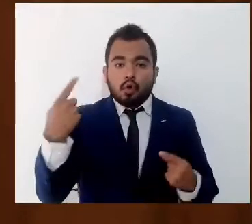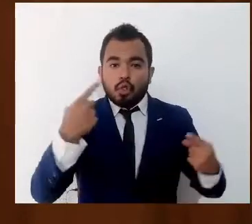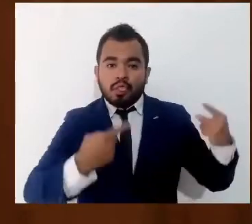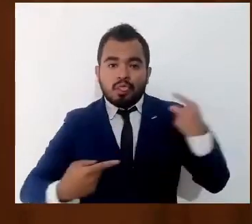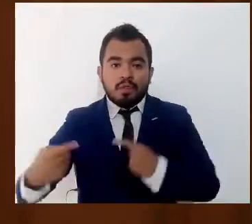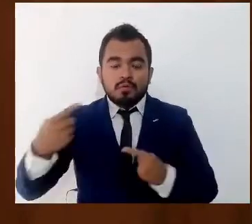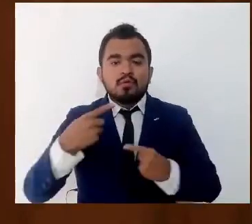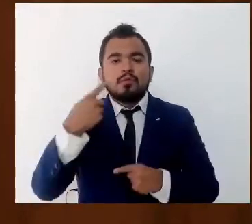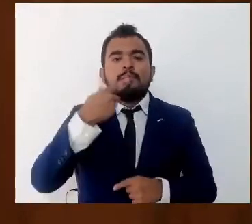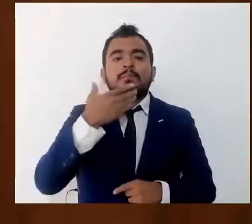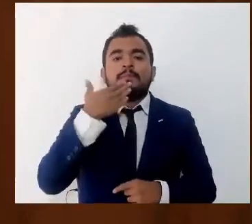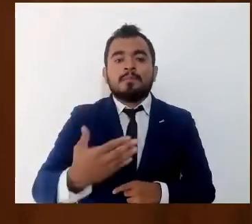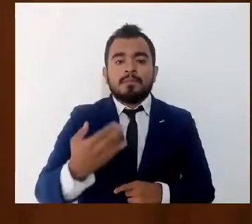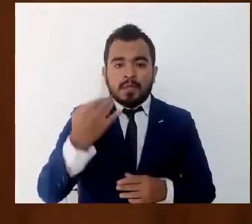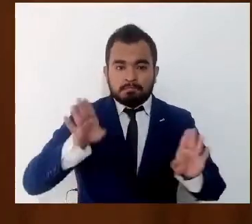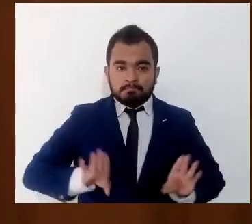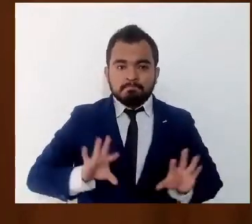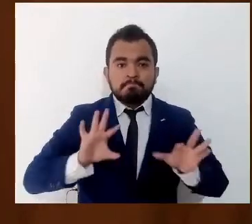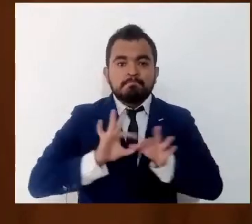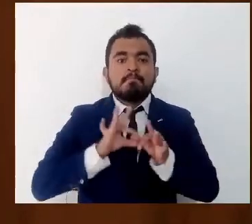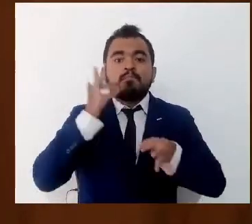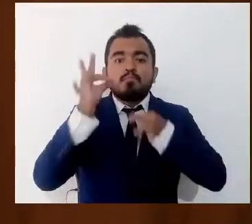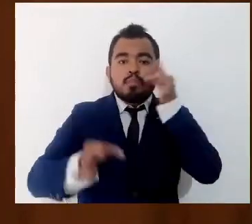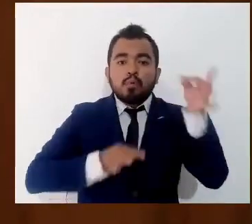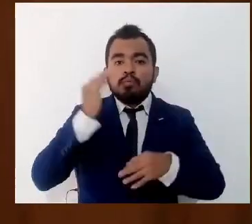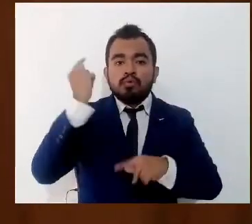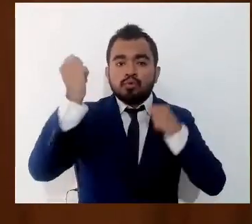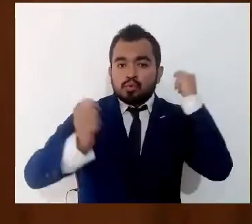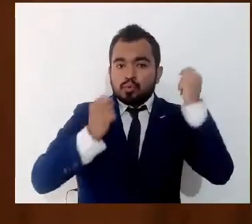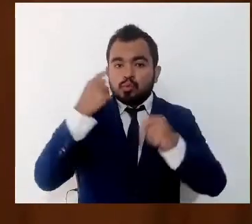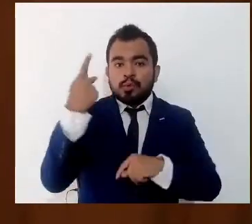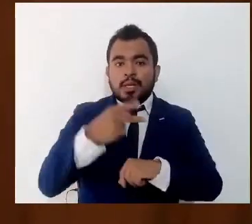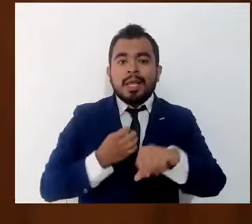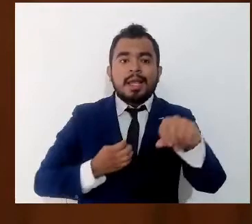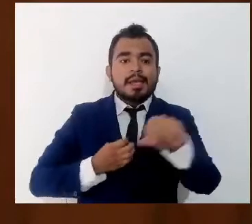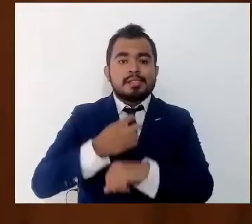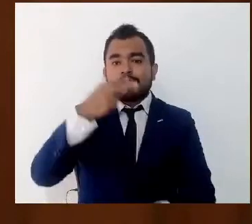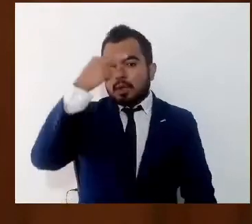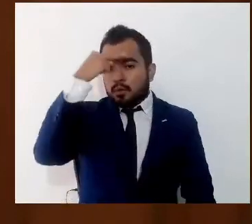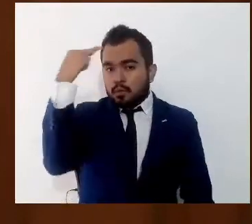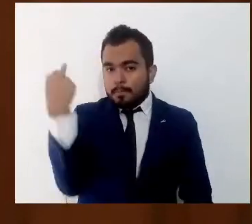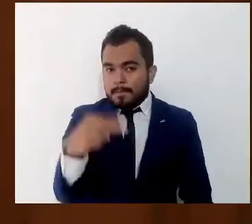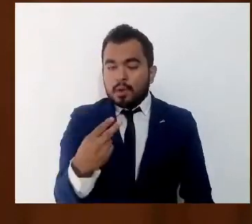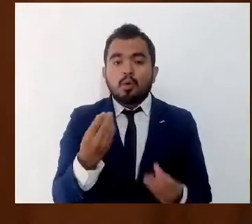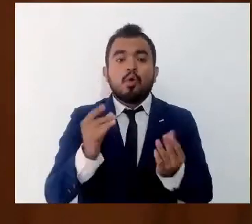turística del Estado Libre y Soberano de México. Muchas gracias. Es cuanto.